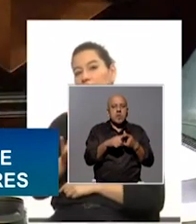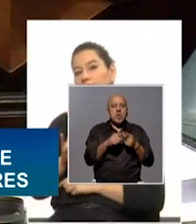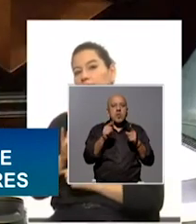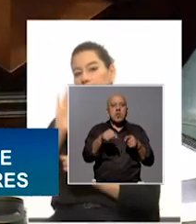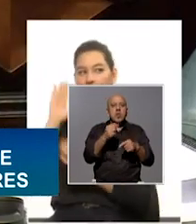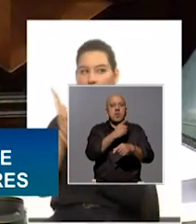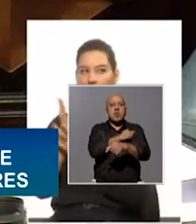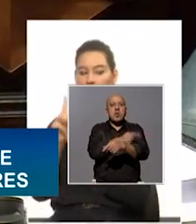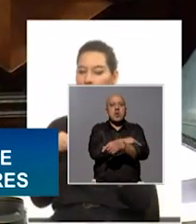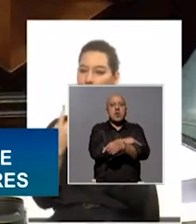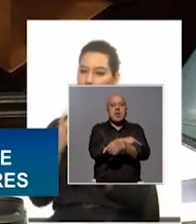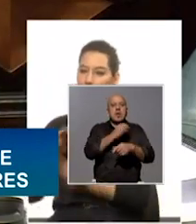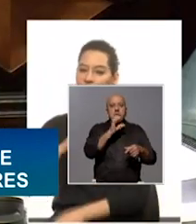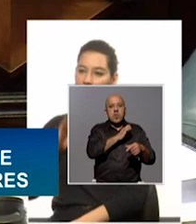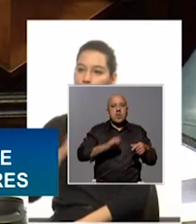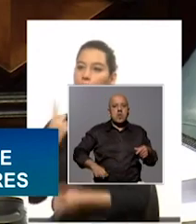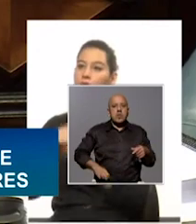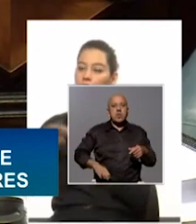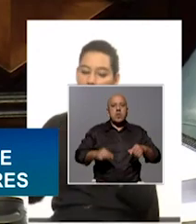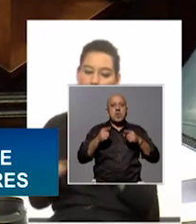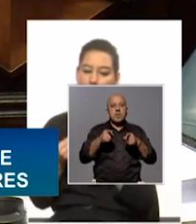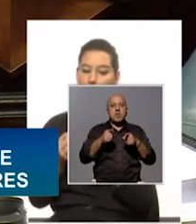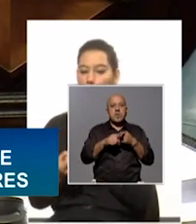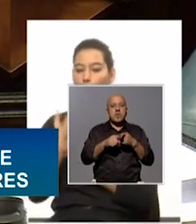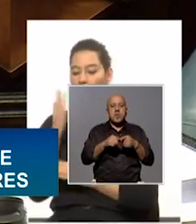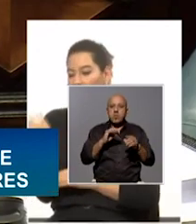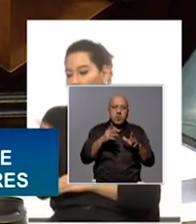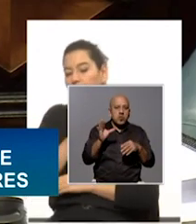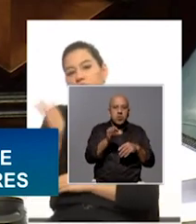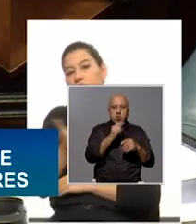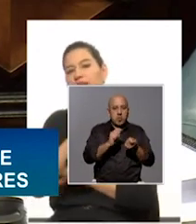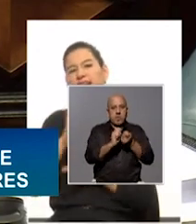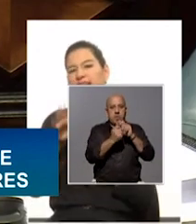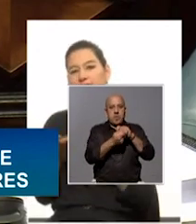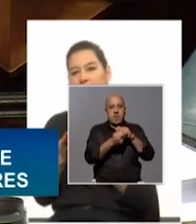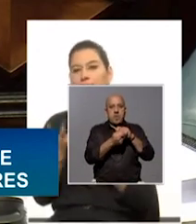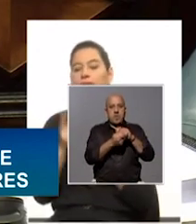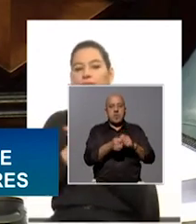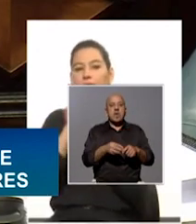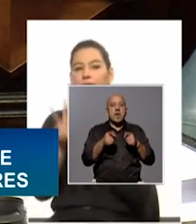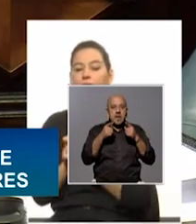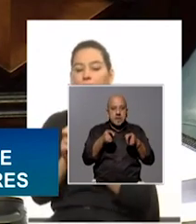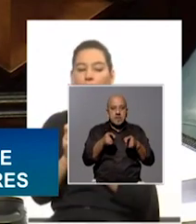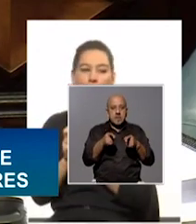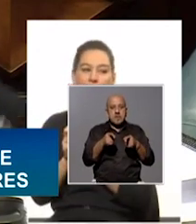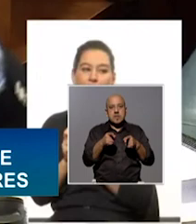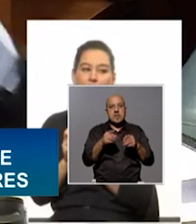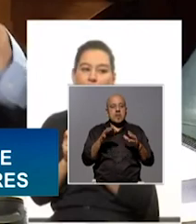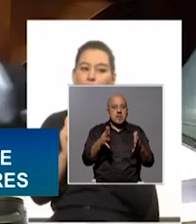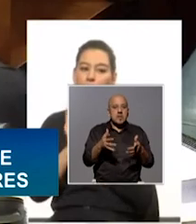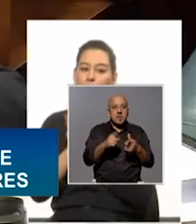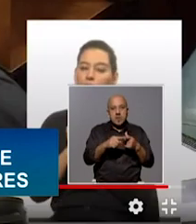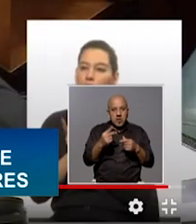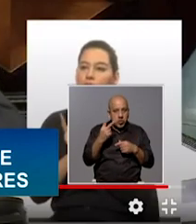mandó el poder ejecutivo este quedó intacto el resto fue todo modificado y esas modificaciones responden básicamente a